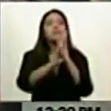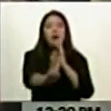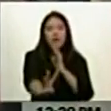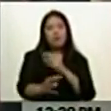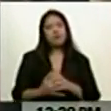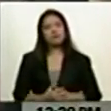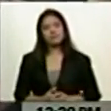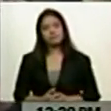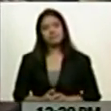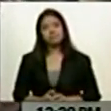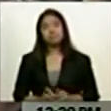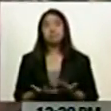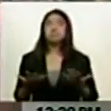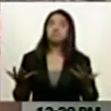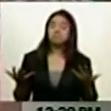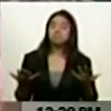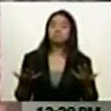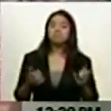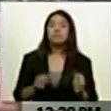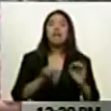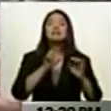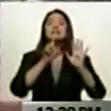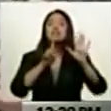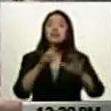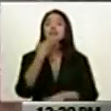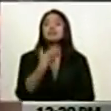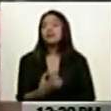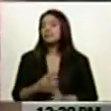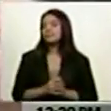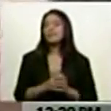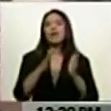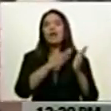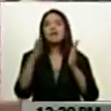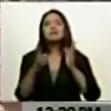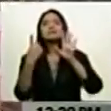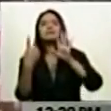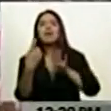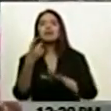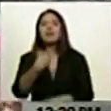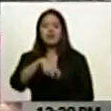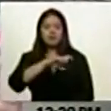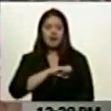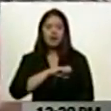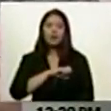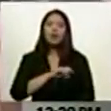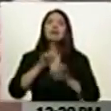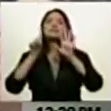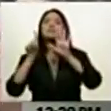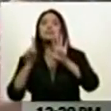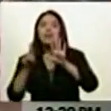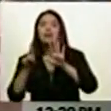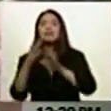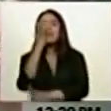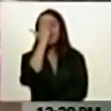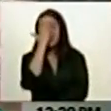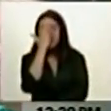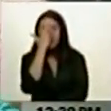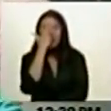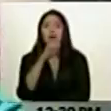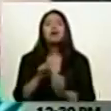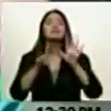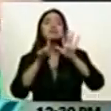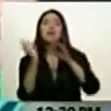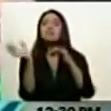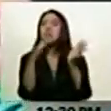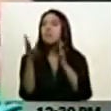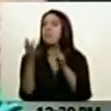hacer. Bueno, 6 de diciembre, 6 de enero, 6 de febrero, vamos a cumplir 6 de marzo y no han hecho una sola